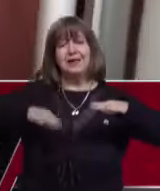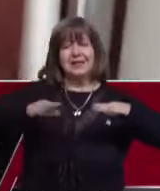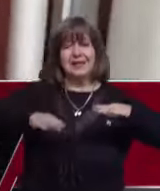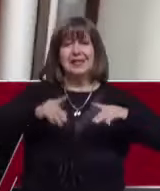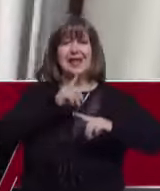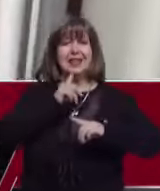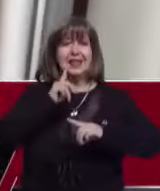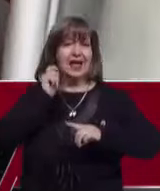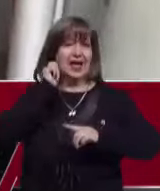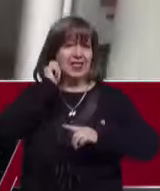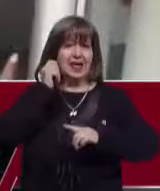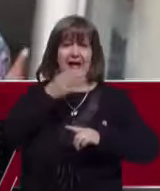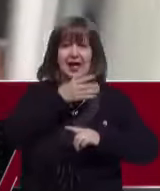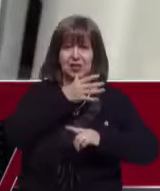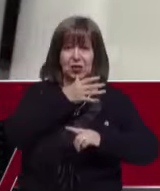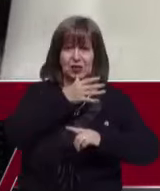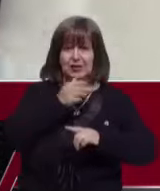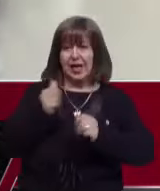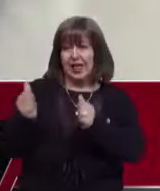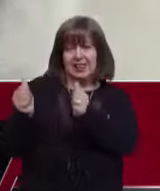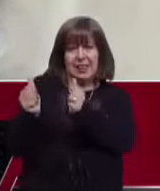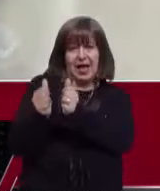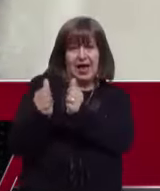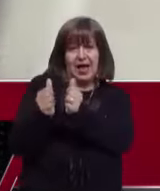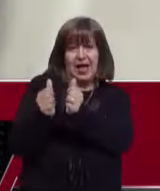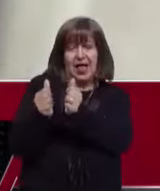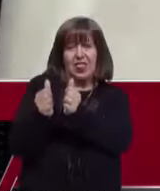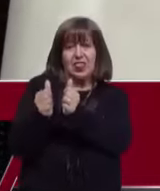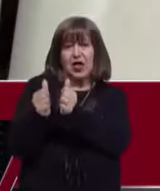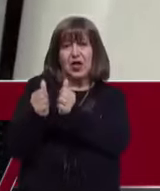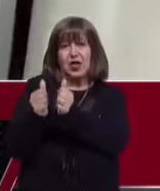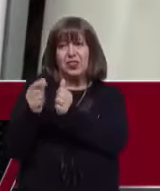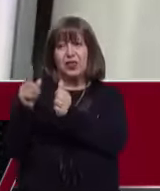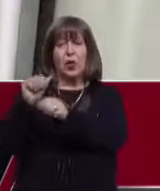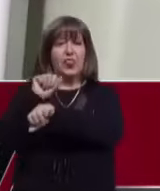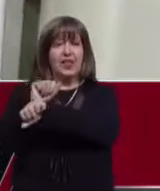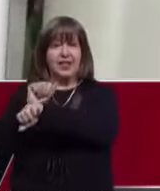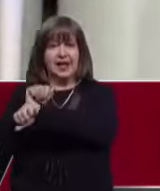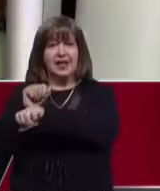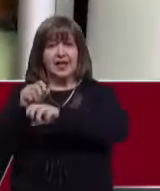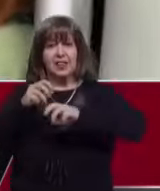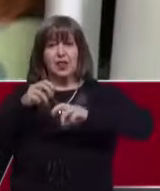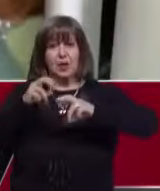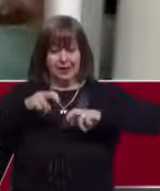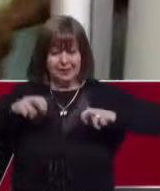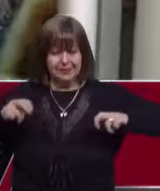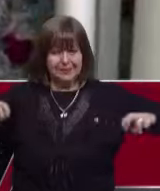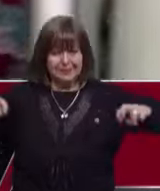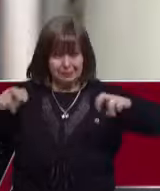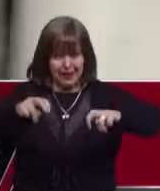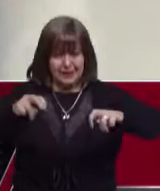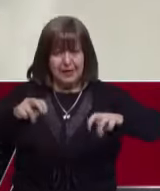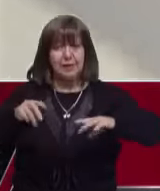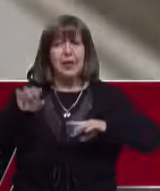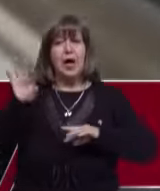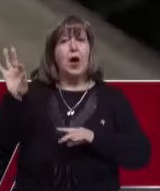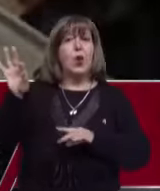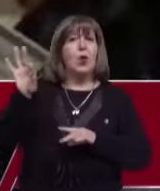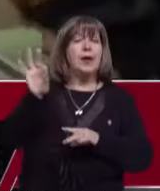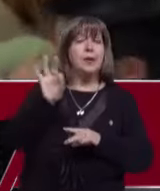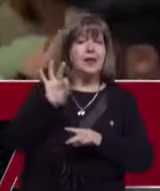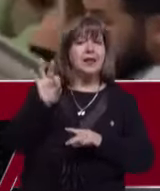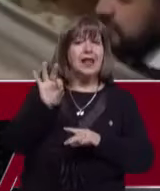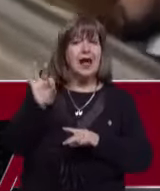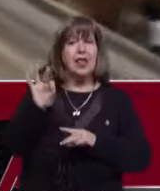menor de 14 años que está al lado de de uno de los detenidos sentada en la mesa y después Este invitado en realidad es